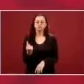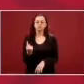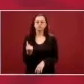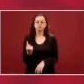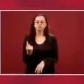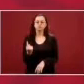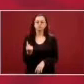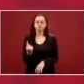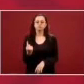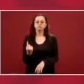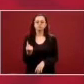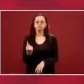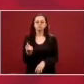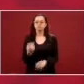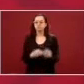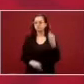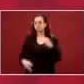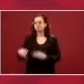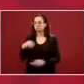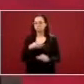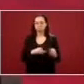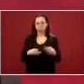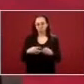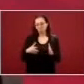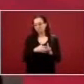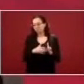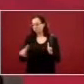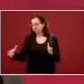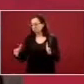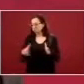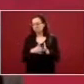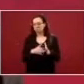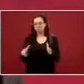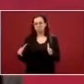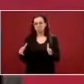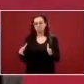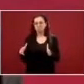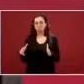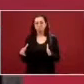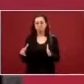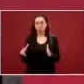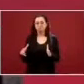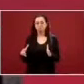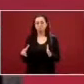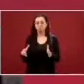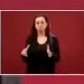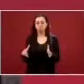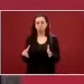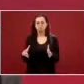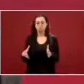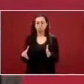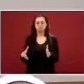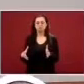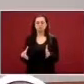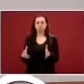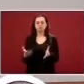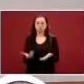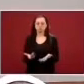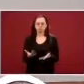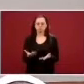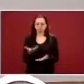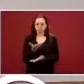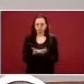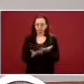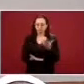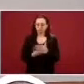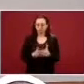hecho todo lo que se va a aplicar en